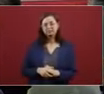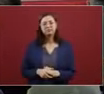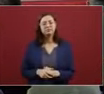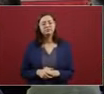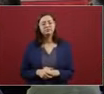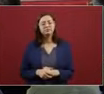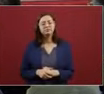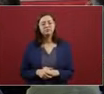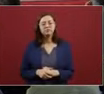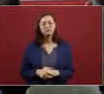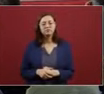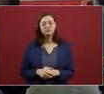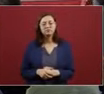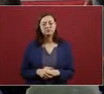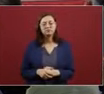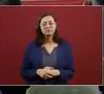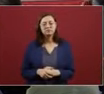Entonces,